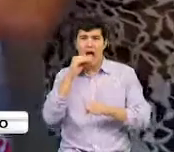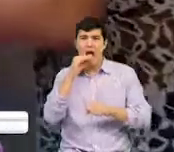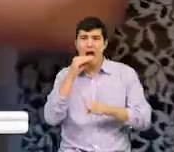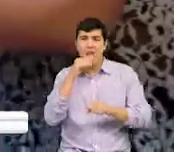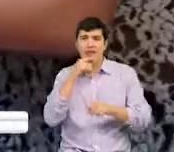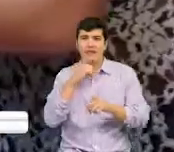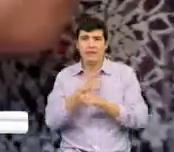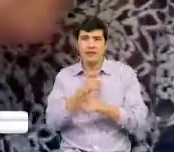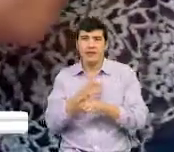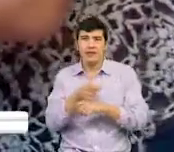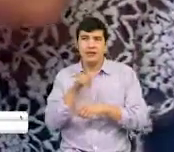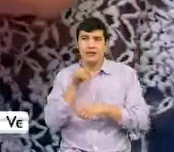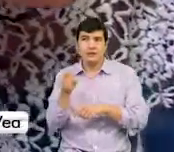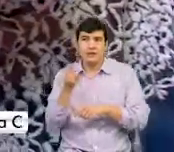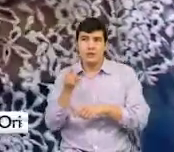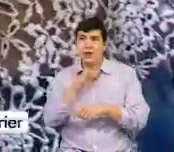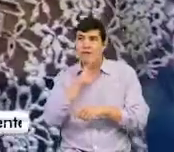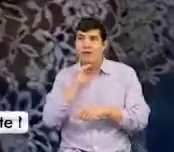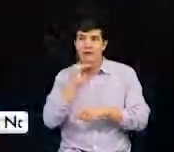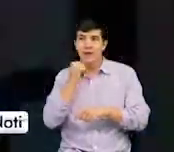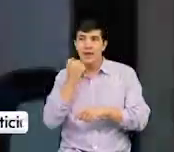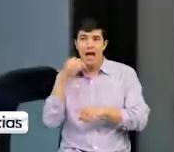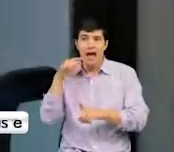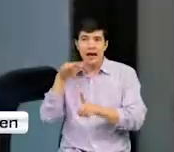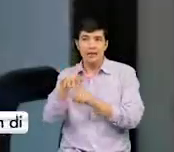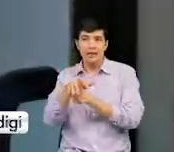no afecta la capacidad cerebral.